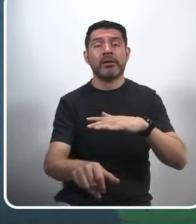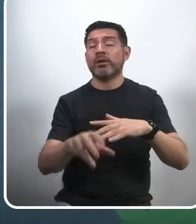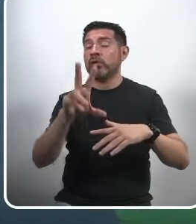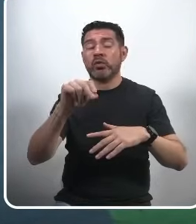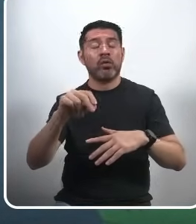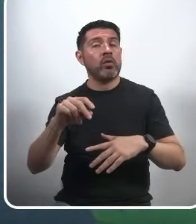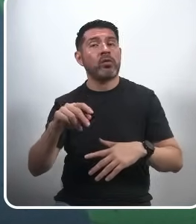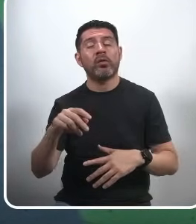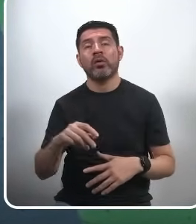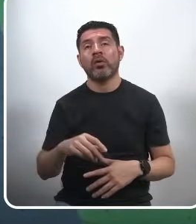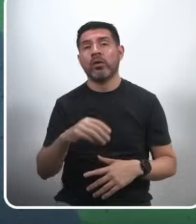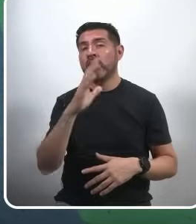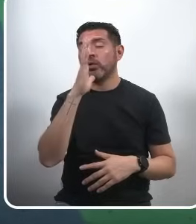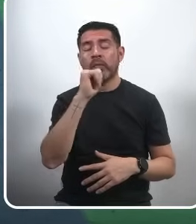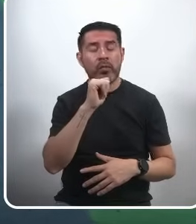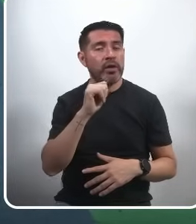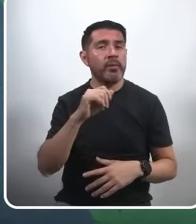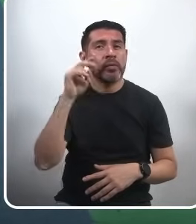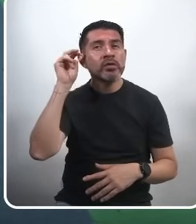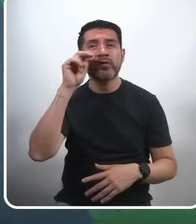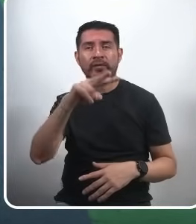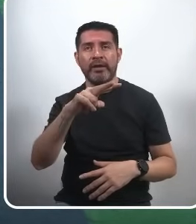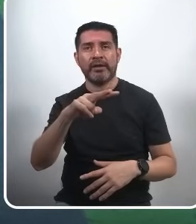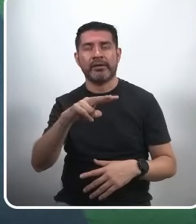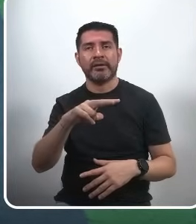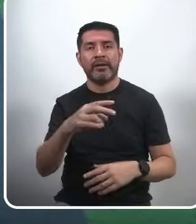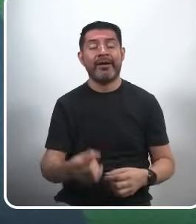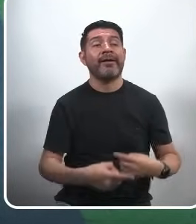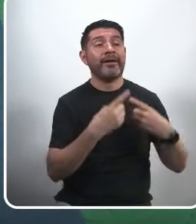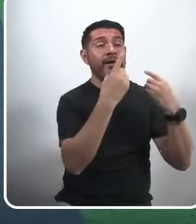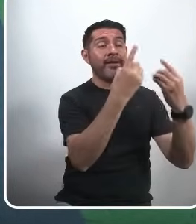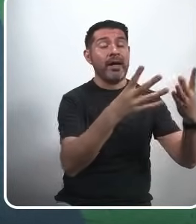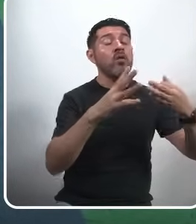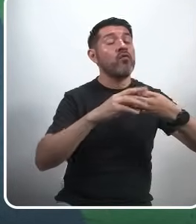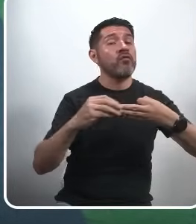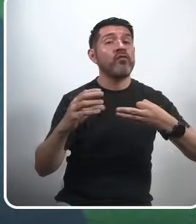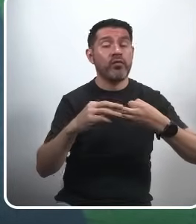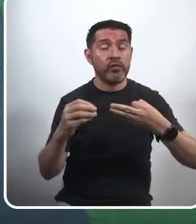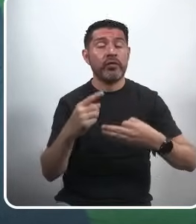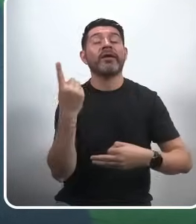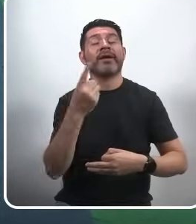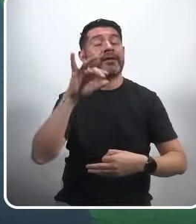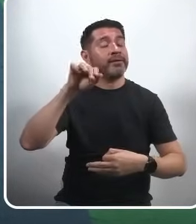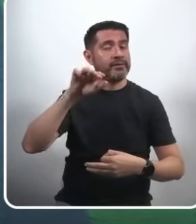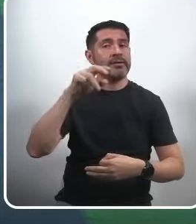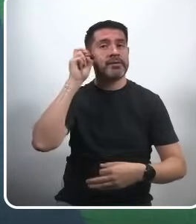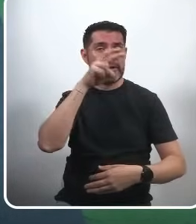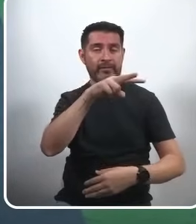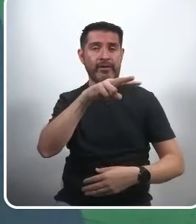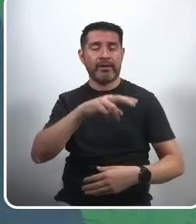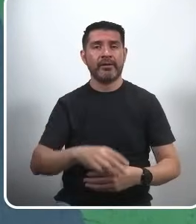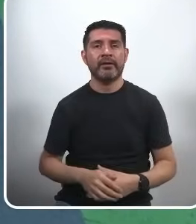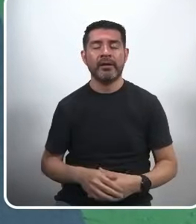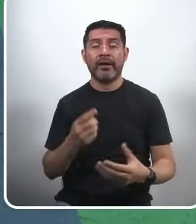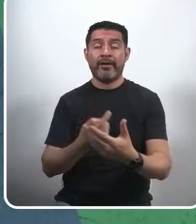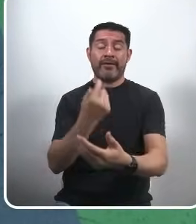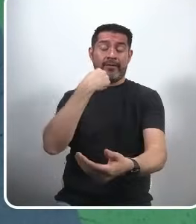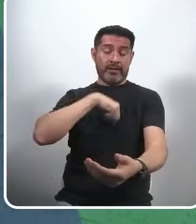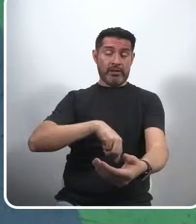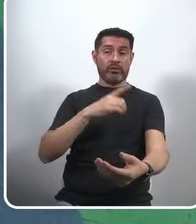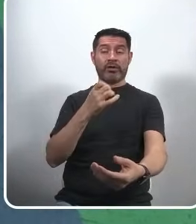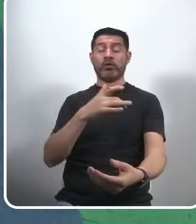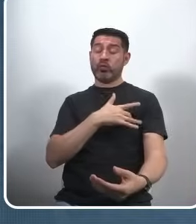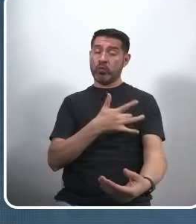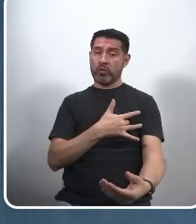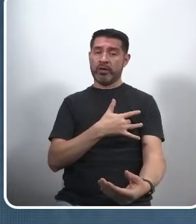que produce fruto visible. Una raíz amarga son cosas que pasan dentro de ti, en tu corazón, tus emociones, tu